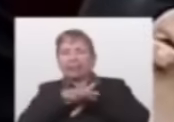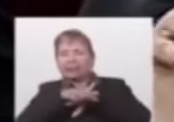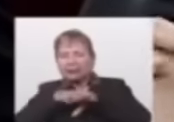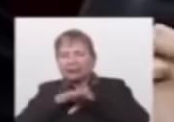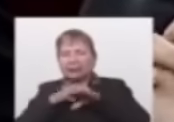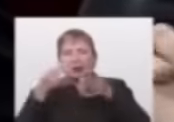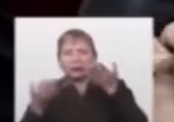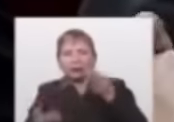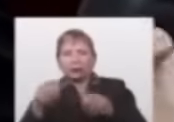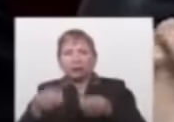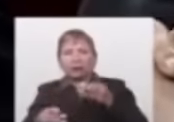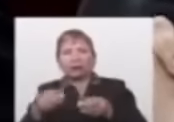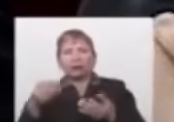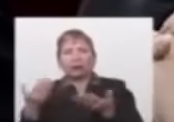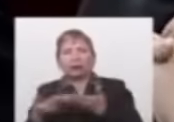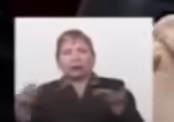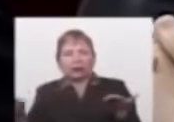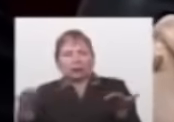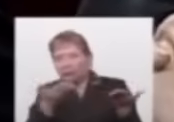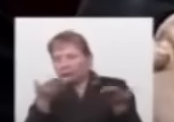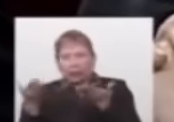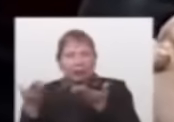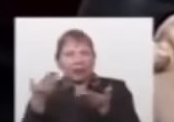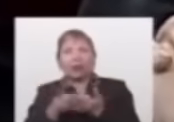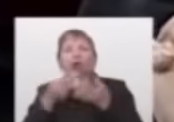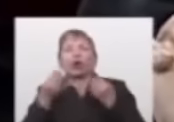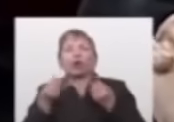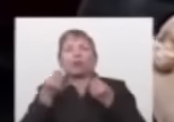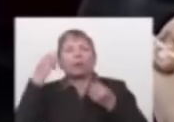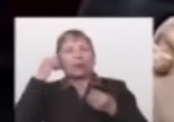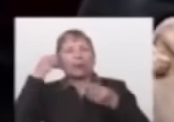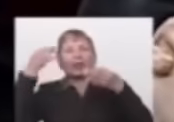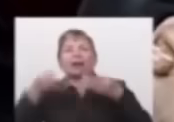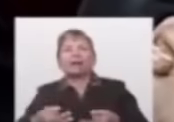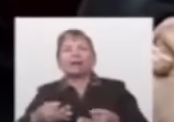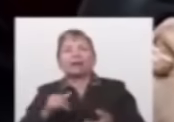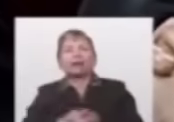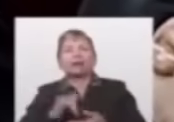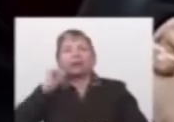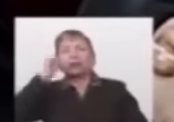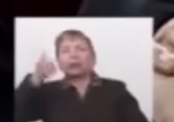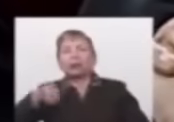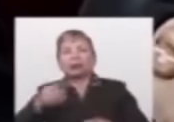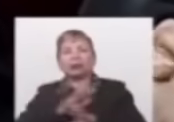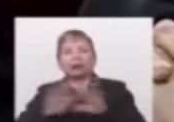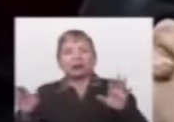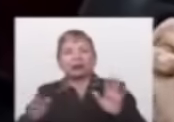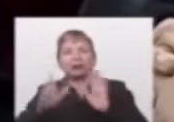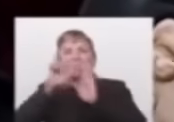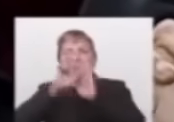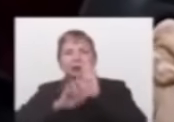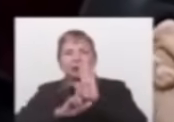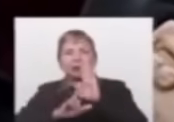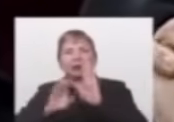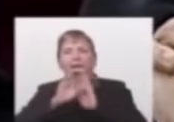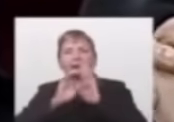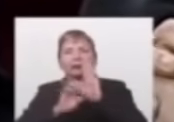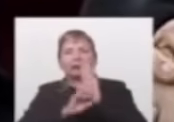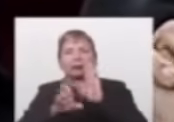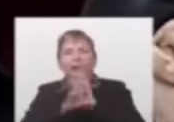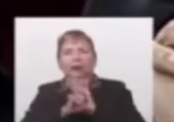de convicción por elemento de convicción. ¿Cómo pueden afirmar que de un día para otro está en lista una denuncia